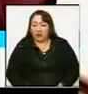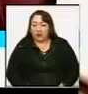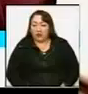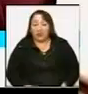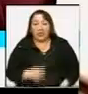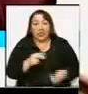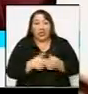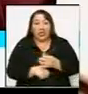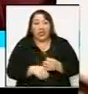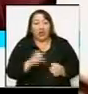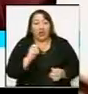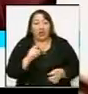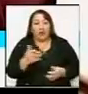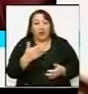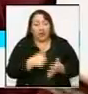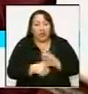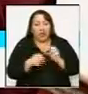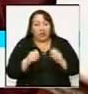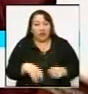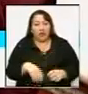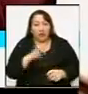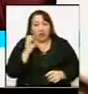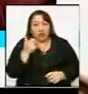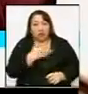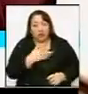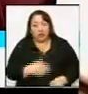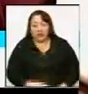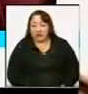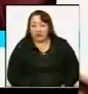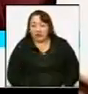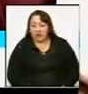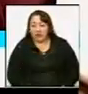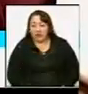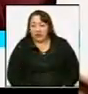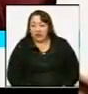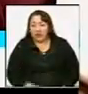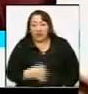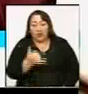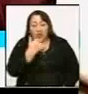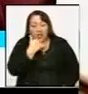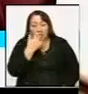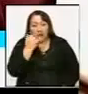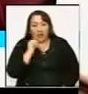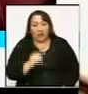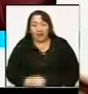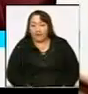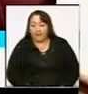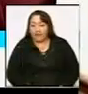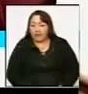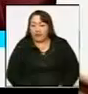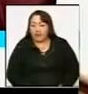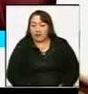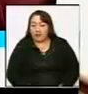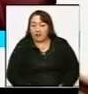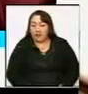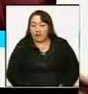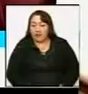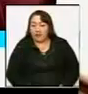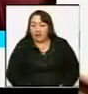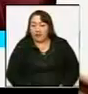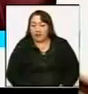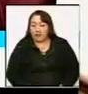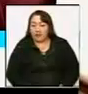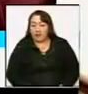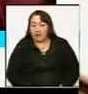RENIEC y la OMP pueden recibir las cartas de renuncia. Creo, Presidenta, que hay un error en el concepto. Hoy día tenemos